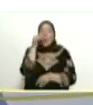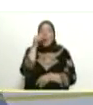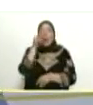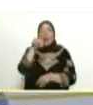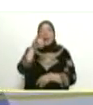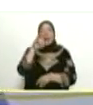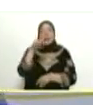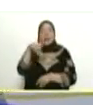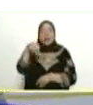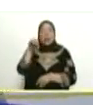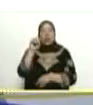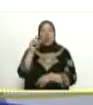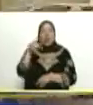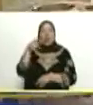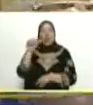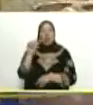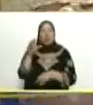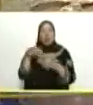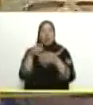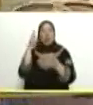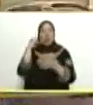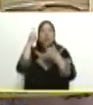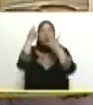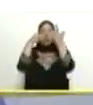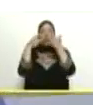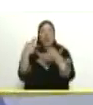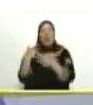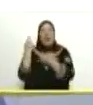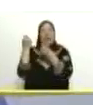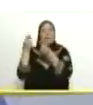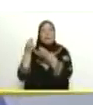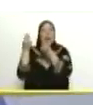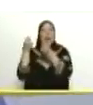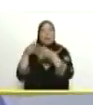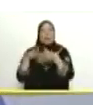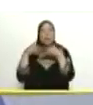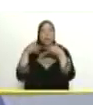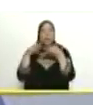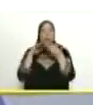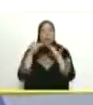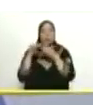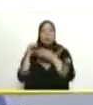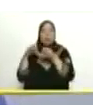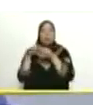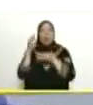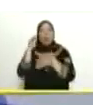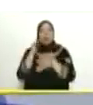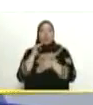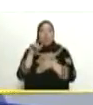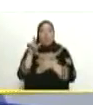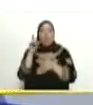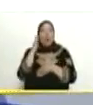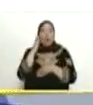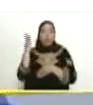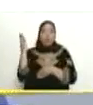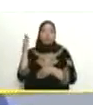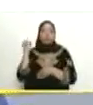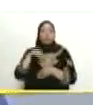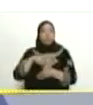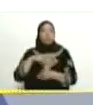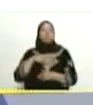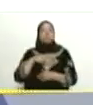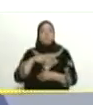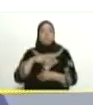Ninoska Sojo, jefa de la comunidad Esperanza de un Triunfador, del sector Sifón. Correcto.